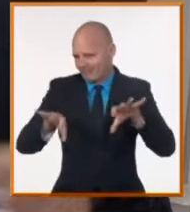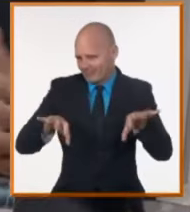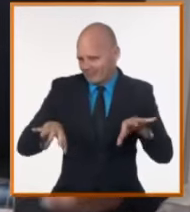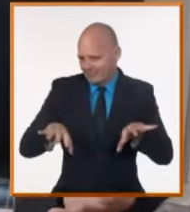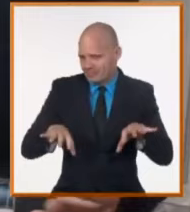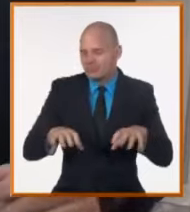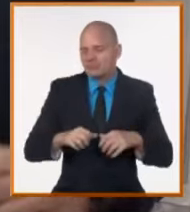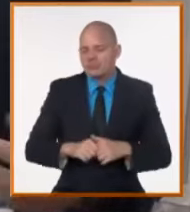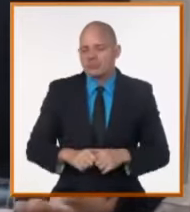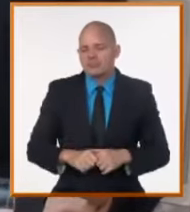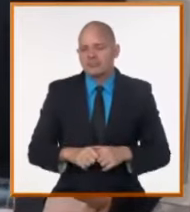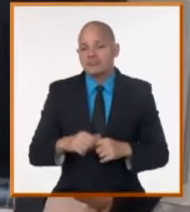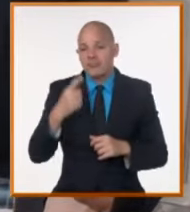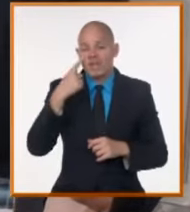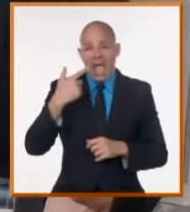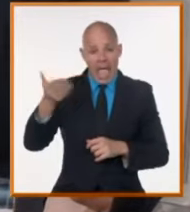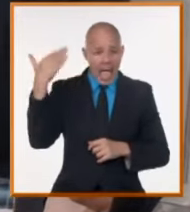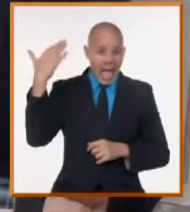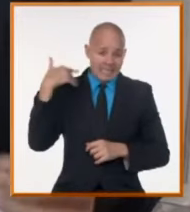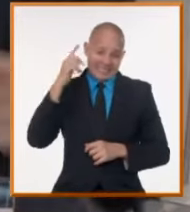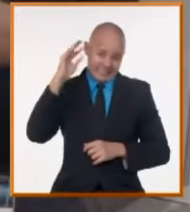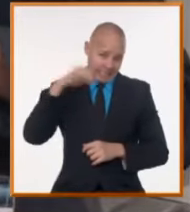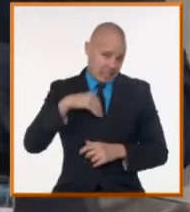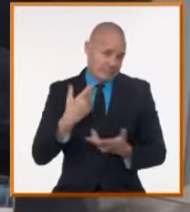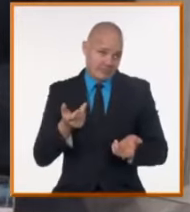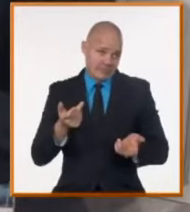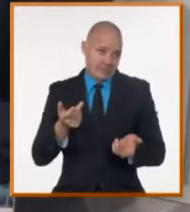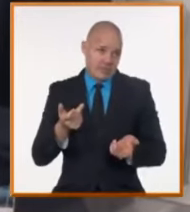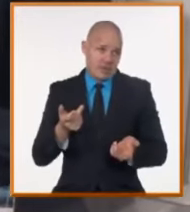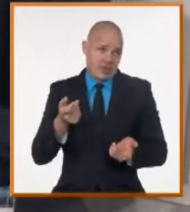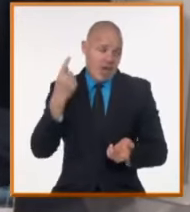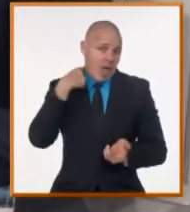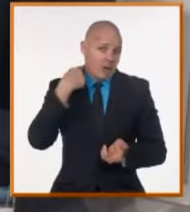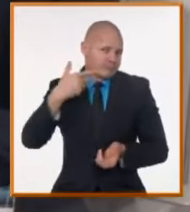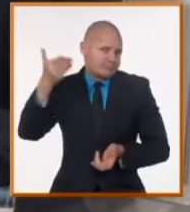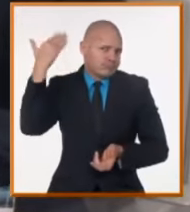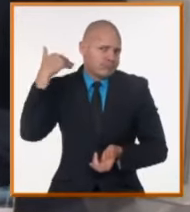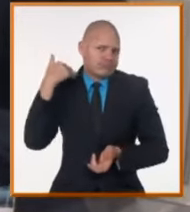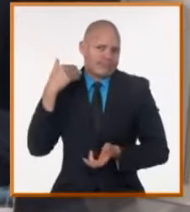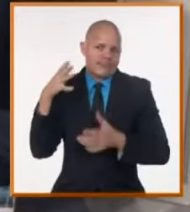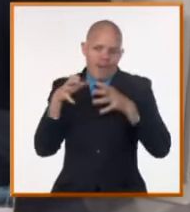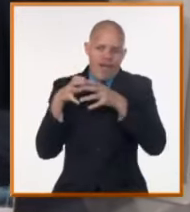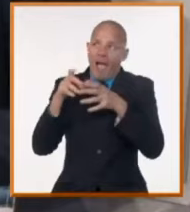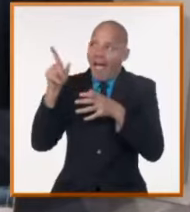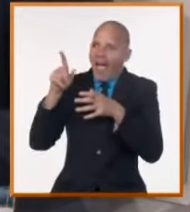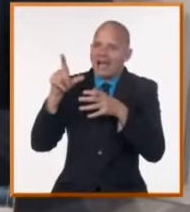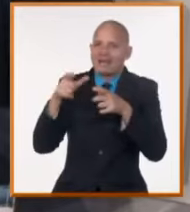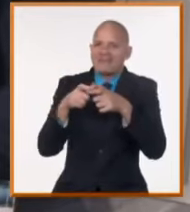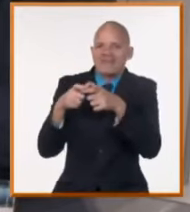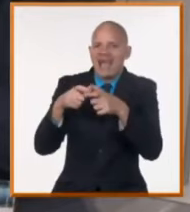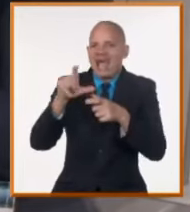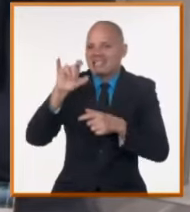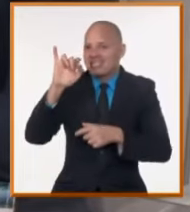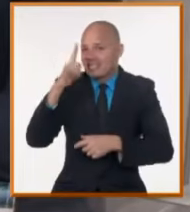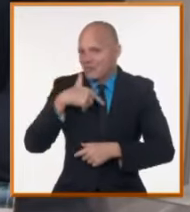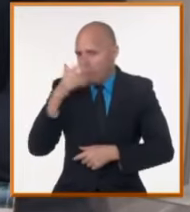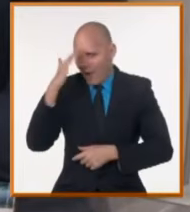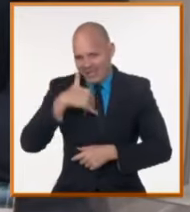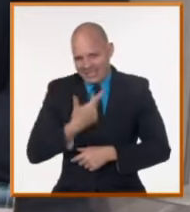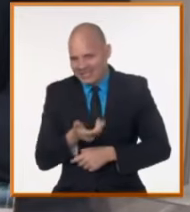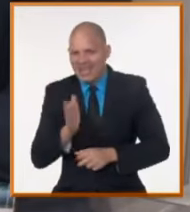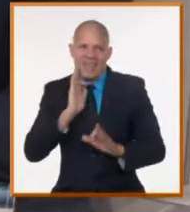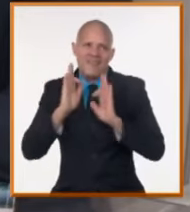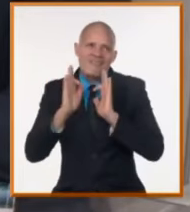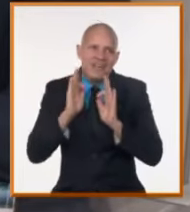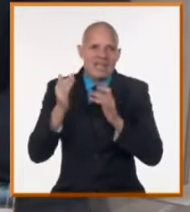no existían las agencias de inteligencia que tiene Estados Unidos hoy, no existían los medios de comunicación que hay hoy, ni las redes sociales, por supuesto. Exacto. Y sin embargo,